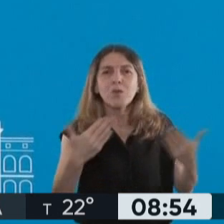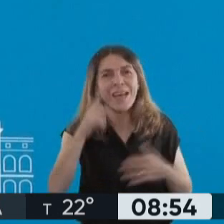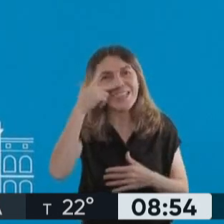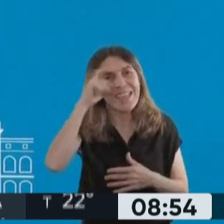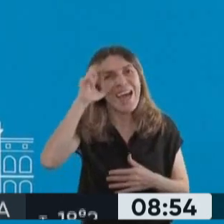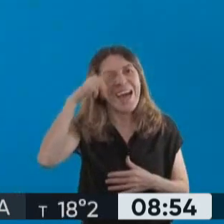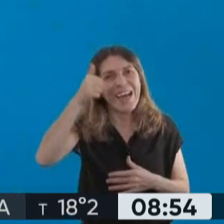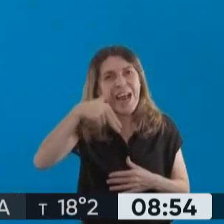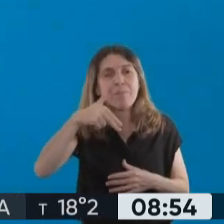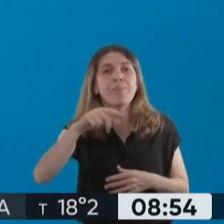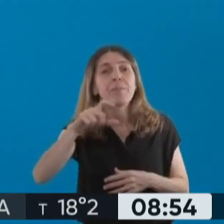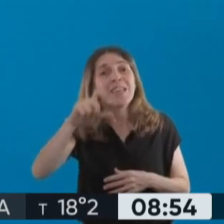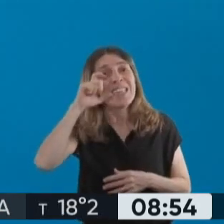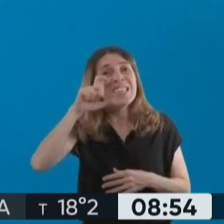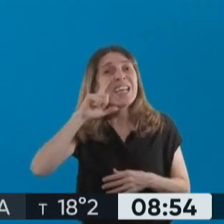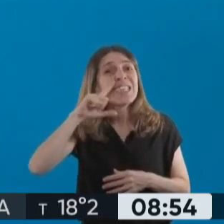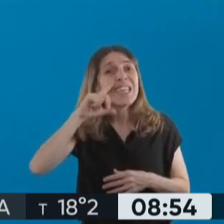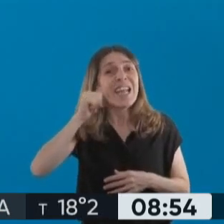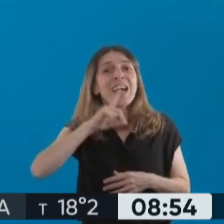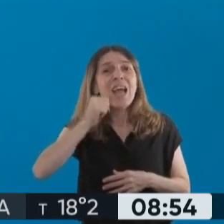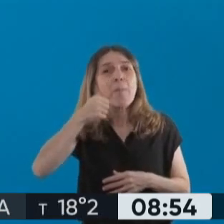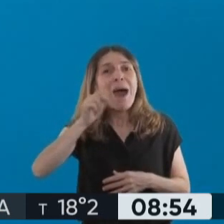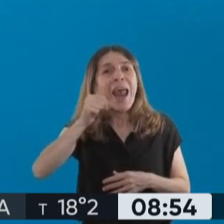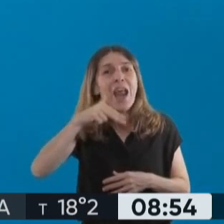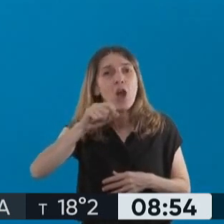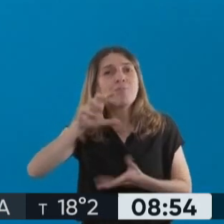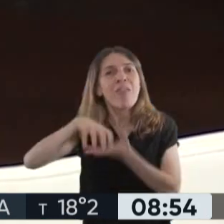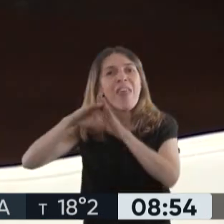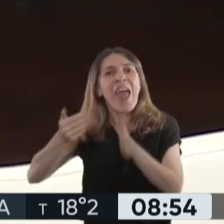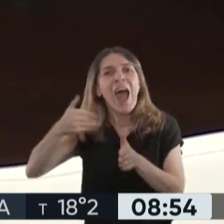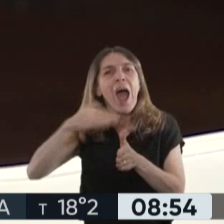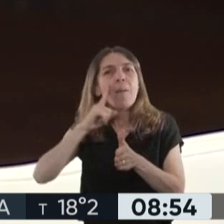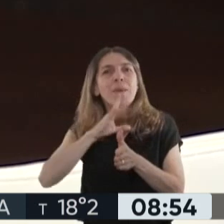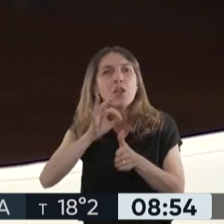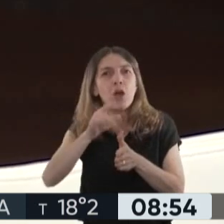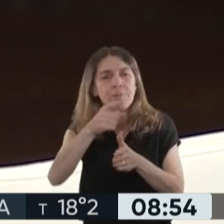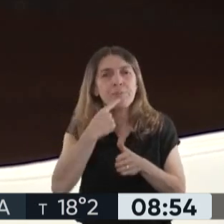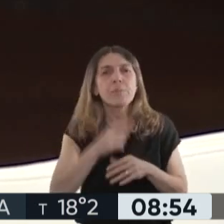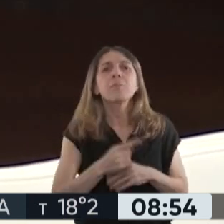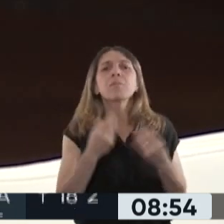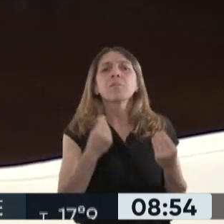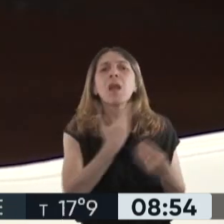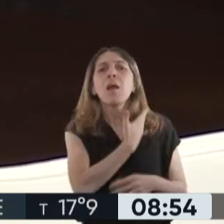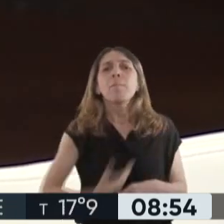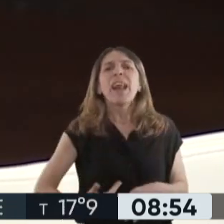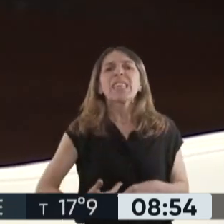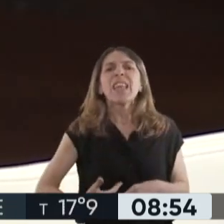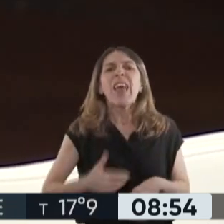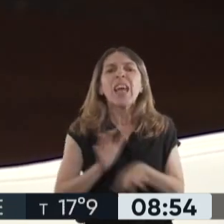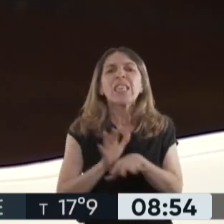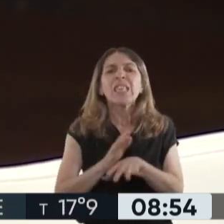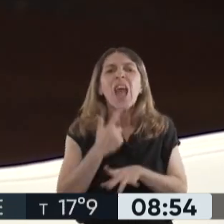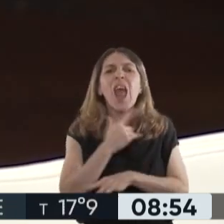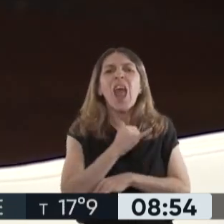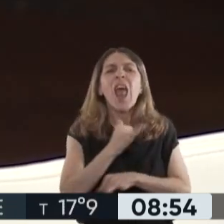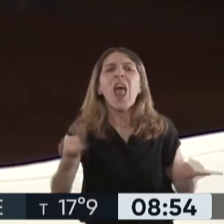Hernán. Cecilia Camarano, de Ámbito. Hola, Cecilia. Buen día, portavoz. Quería saber por qué el presidente no condenó públicamente